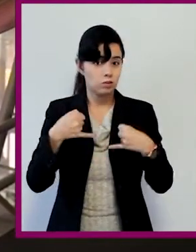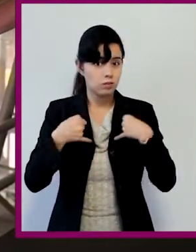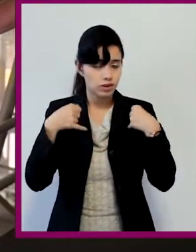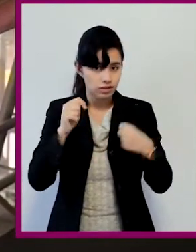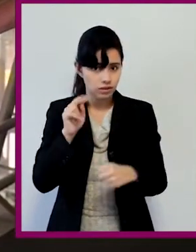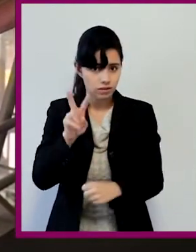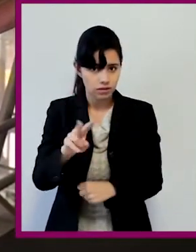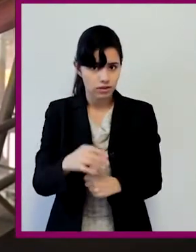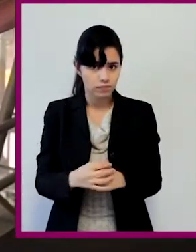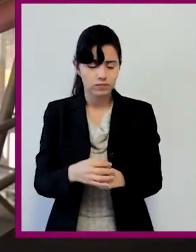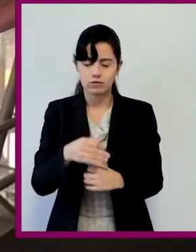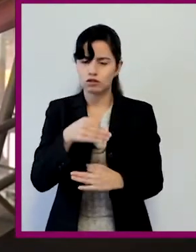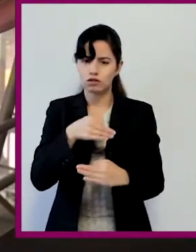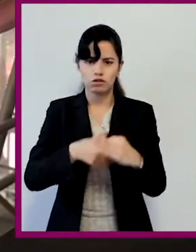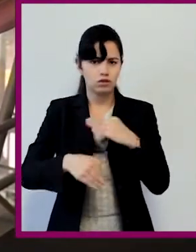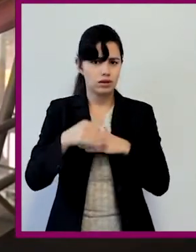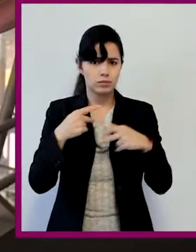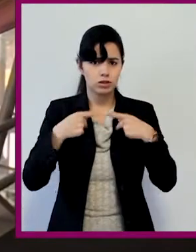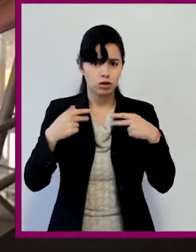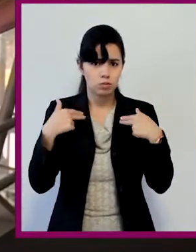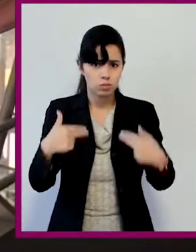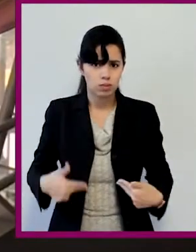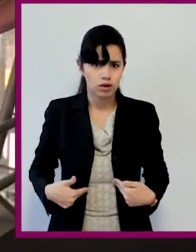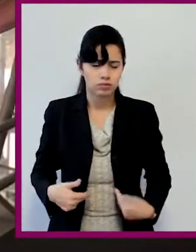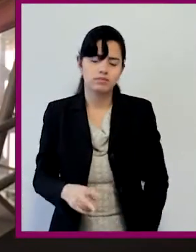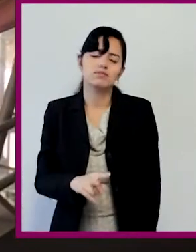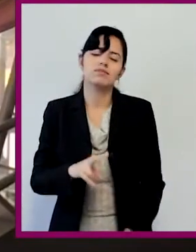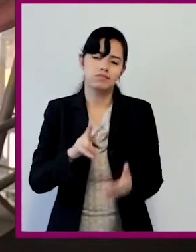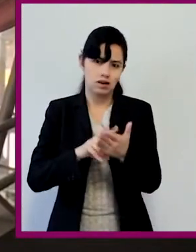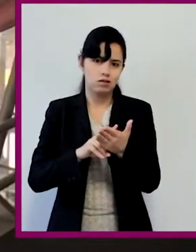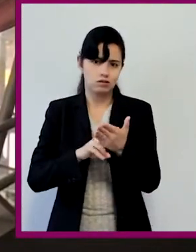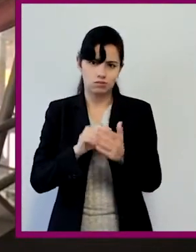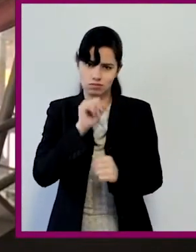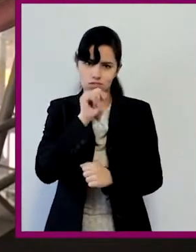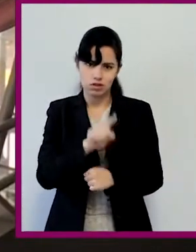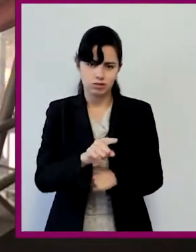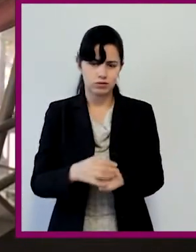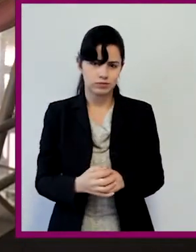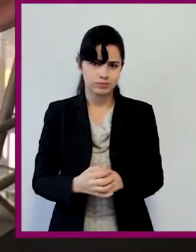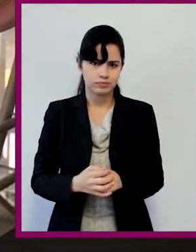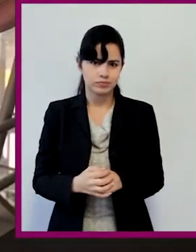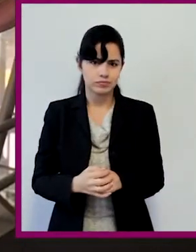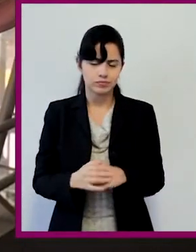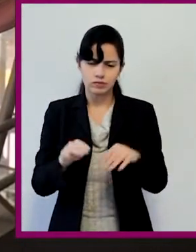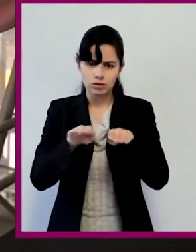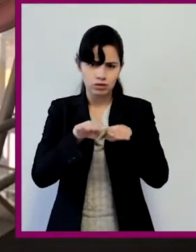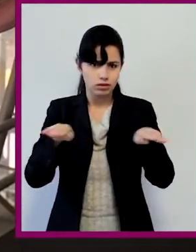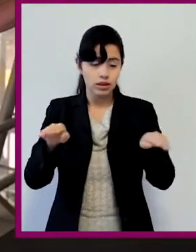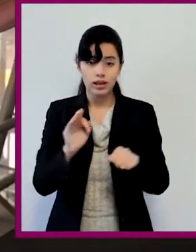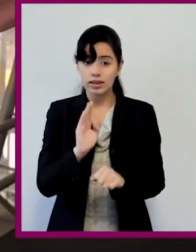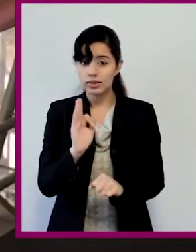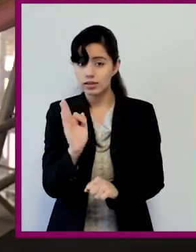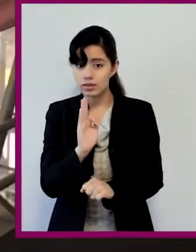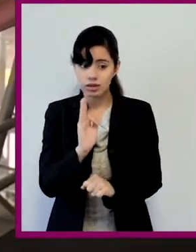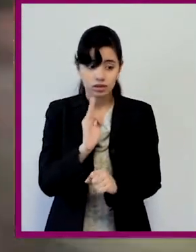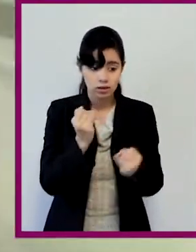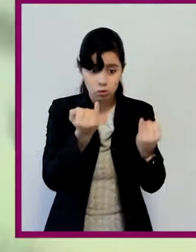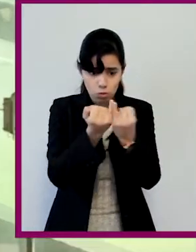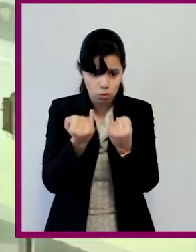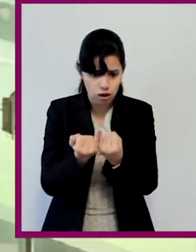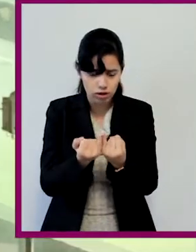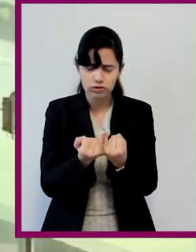humanos tienen el mismo valor por el hecho de serlo. Aunque no seamos idénticos, todos somos iguales.